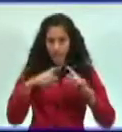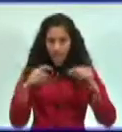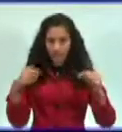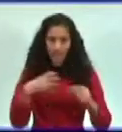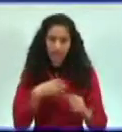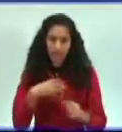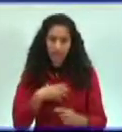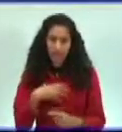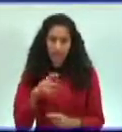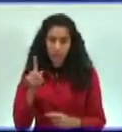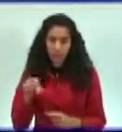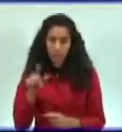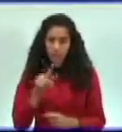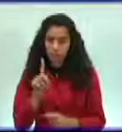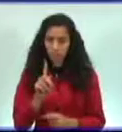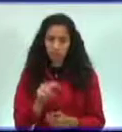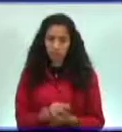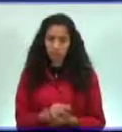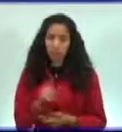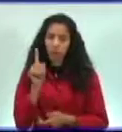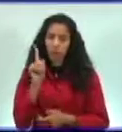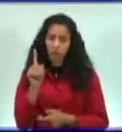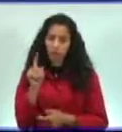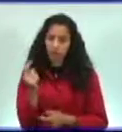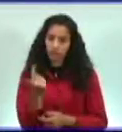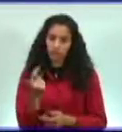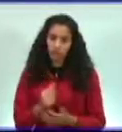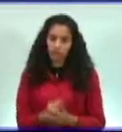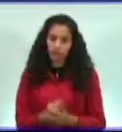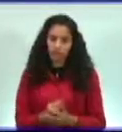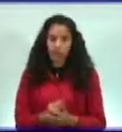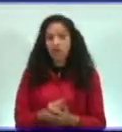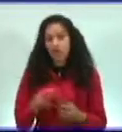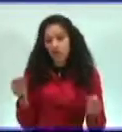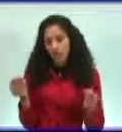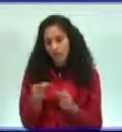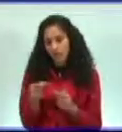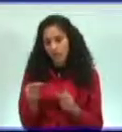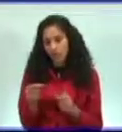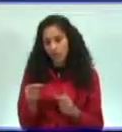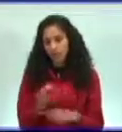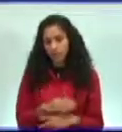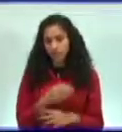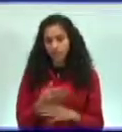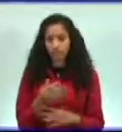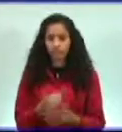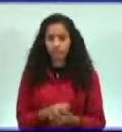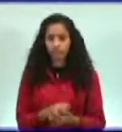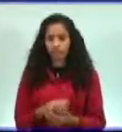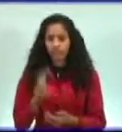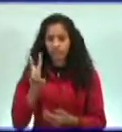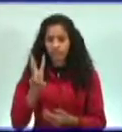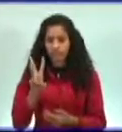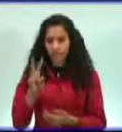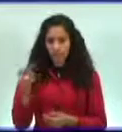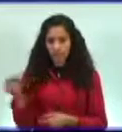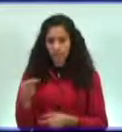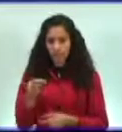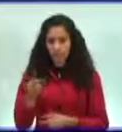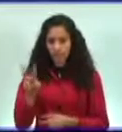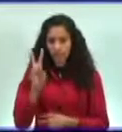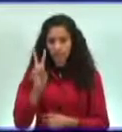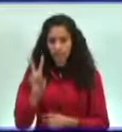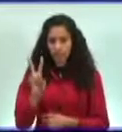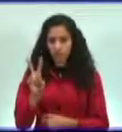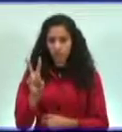quedaron sin tachar? 1. Pues formemos la igualdad y calculemos. 3